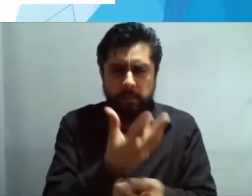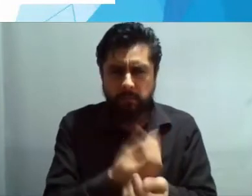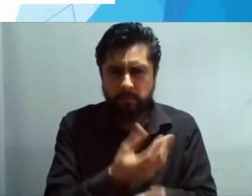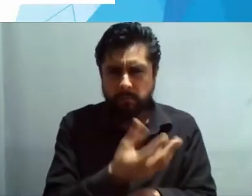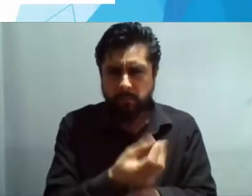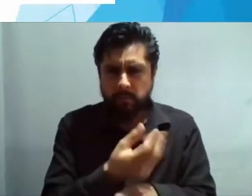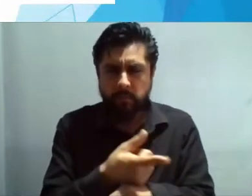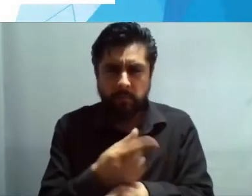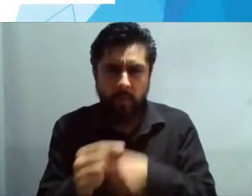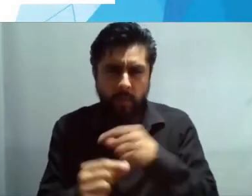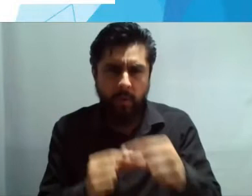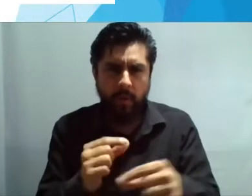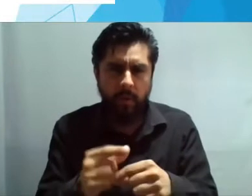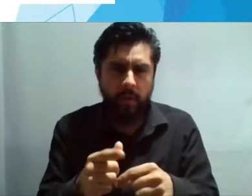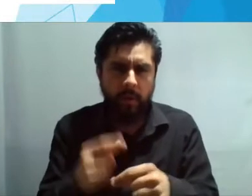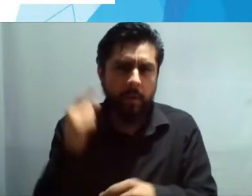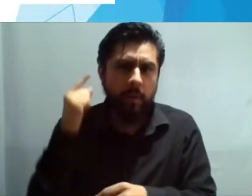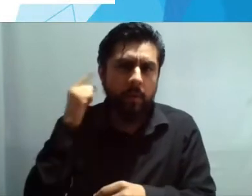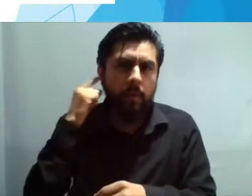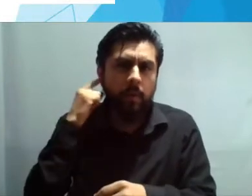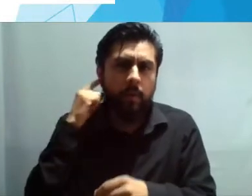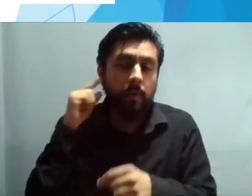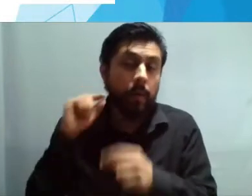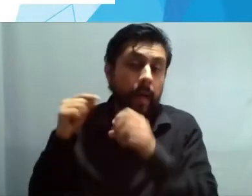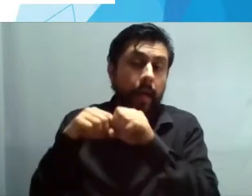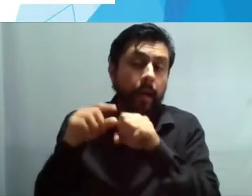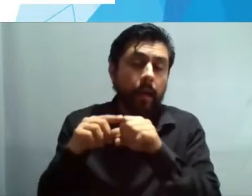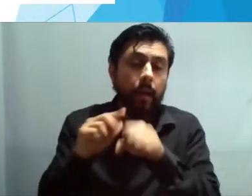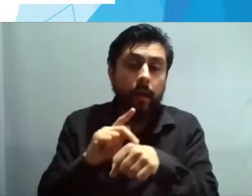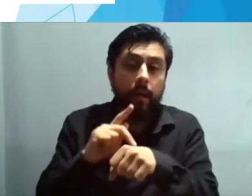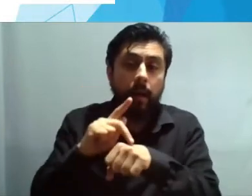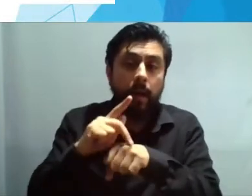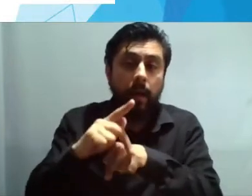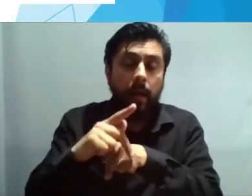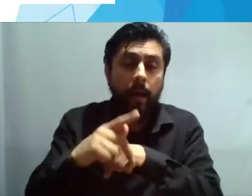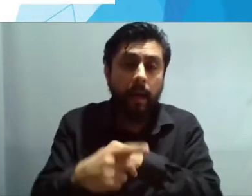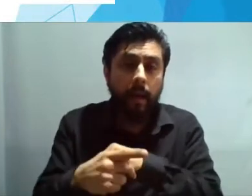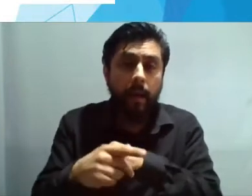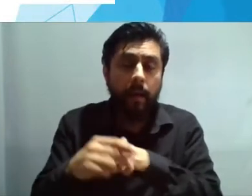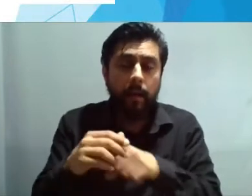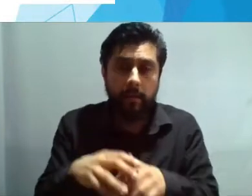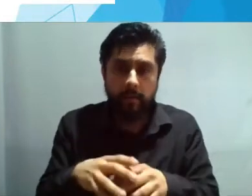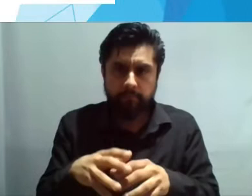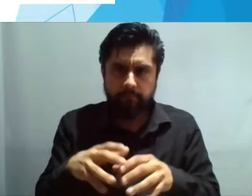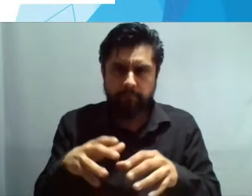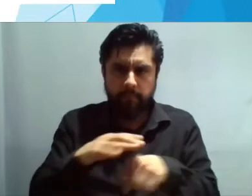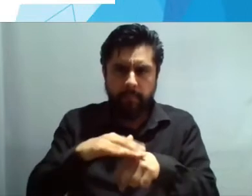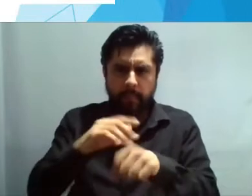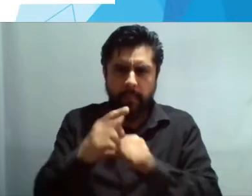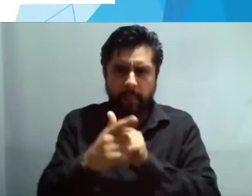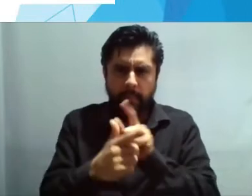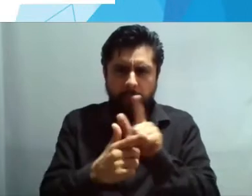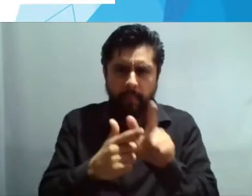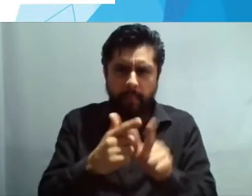centro de nuestro cuerpo hacia los lados. Es decir, la piel va saliendo a través de los conductos. Poquito a poquito se